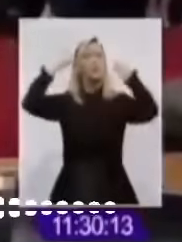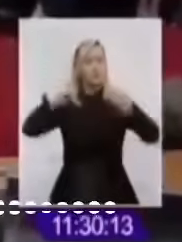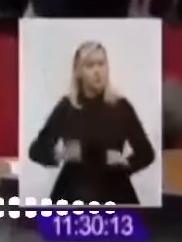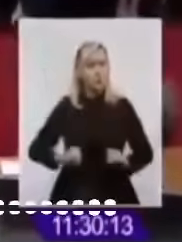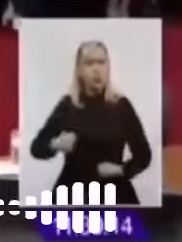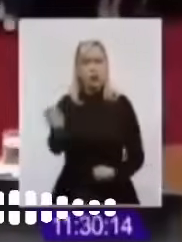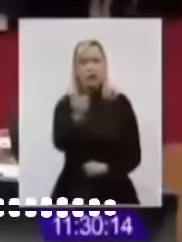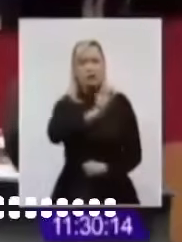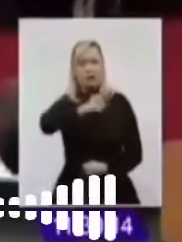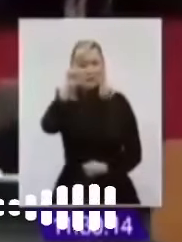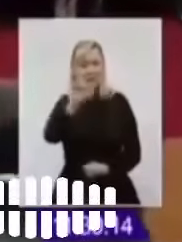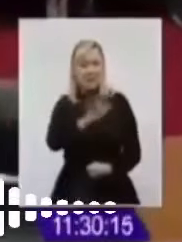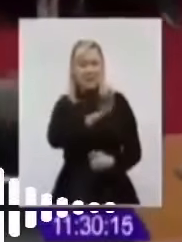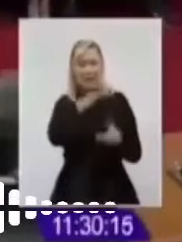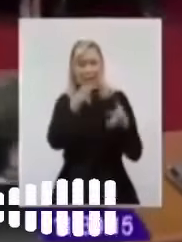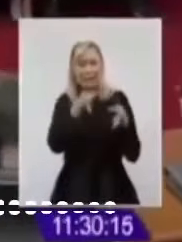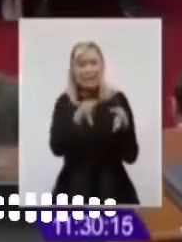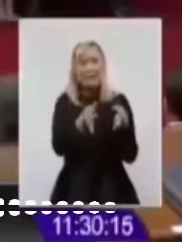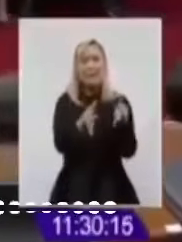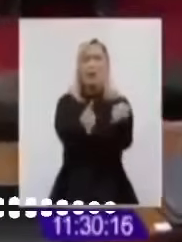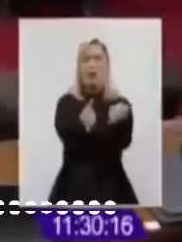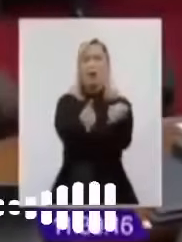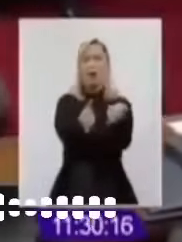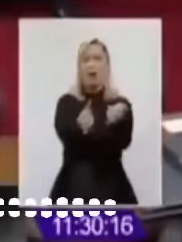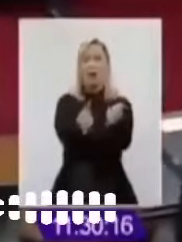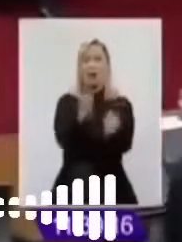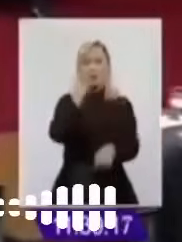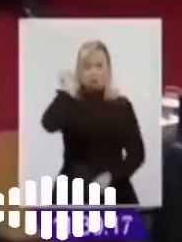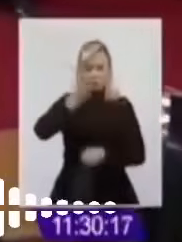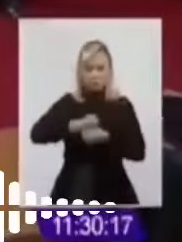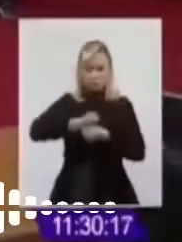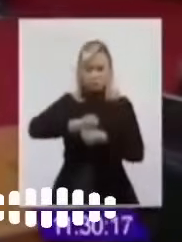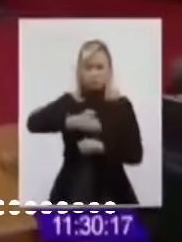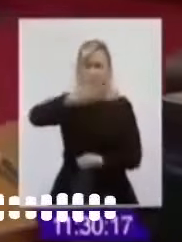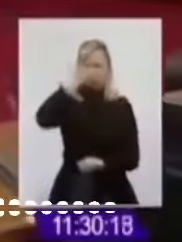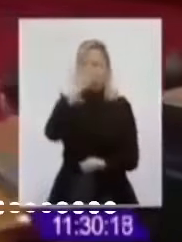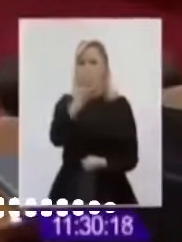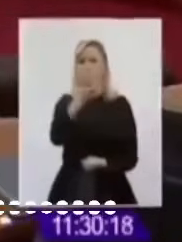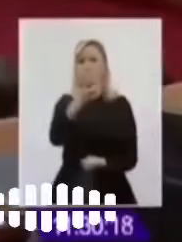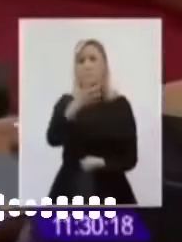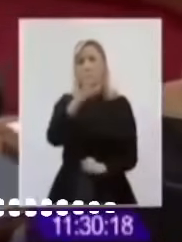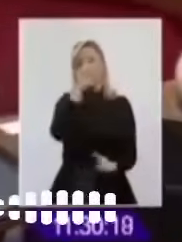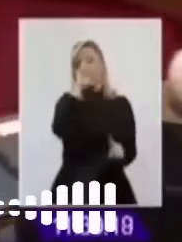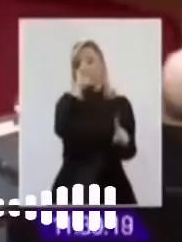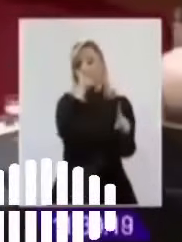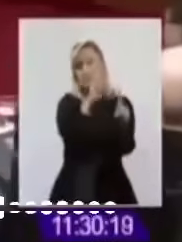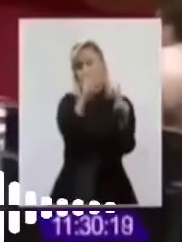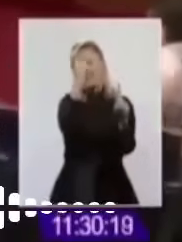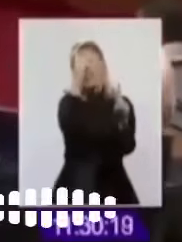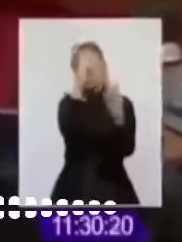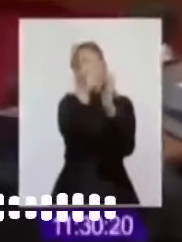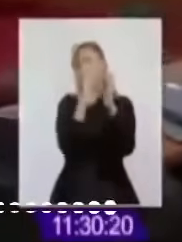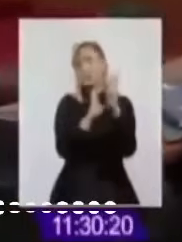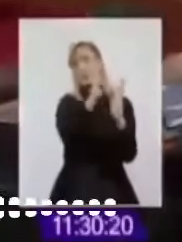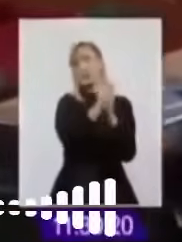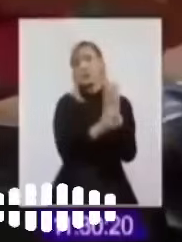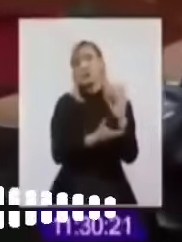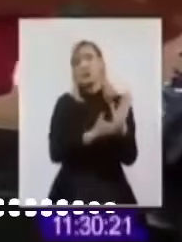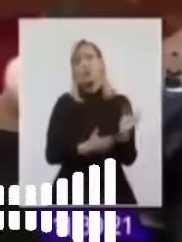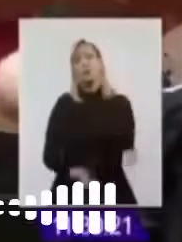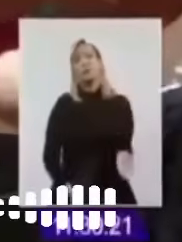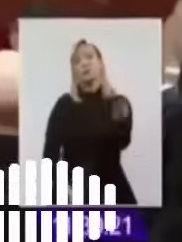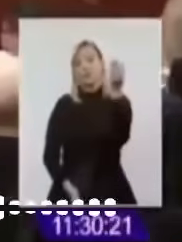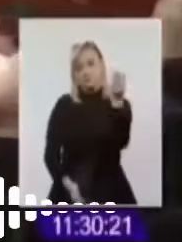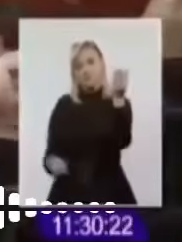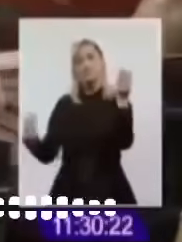excelencia con la mayor firmeza y con absoluta lealtad a nuestra Constitución